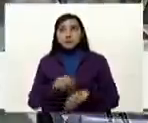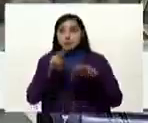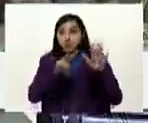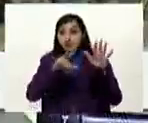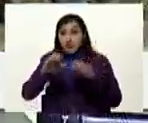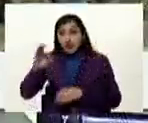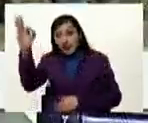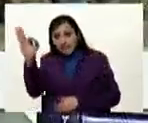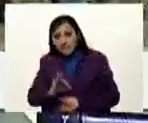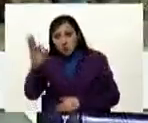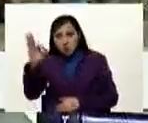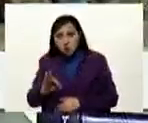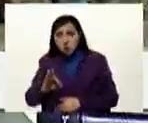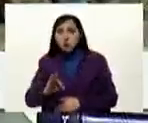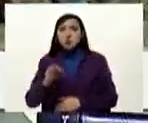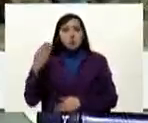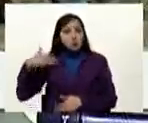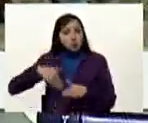70%.